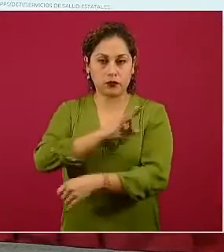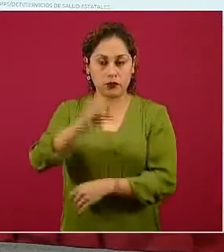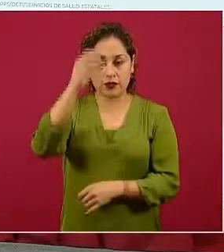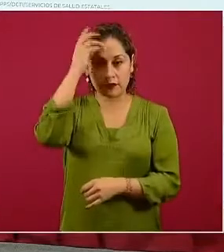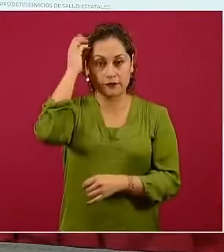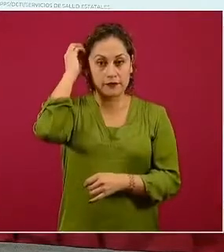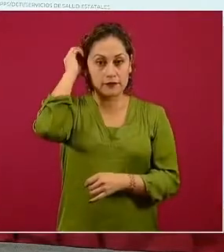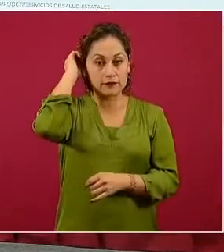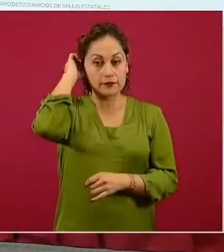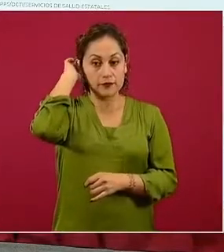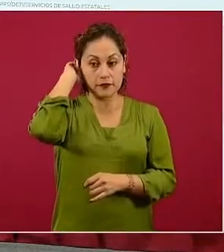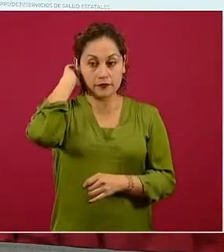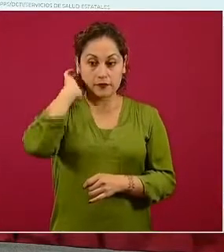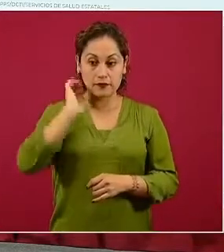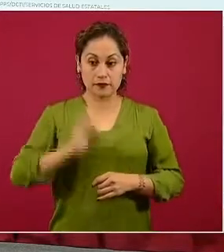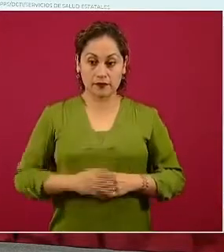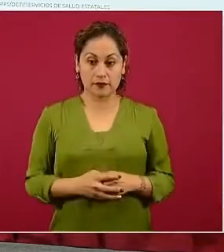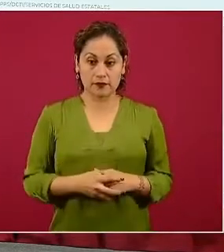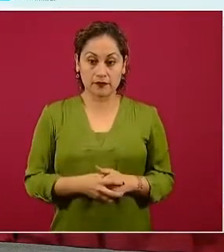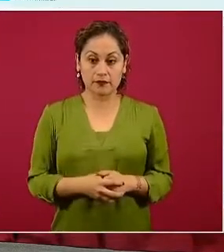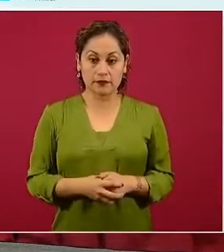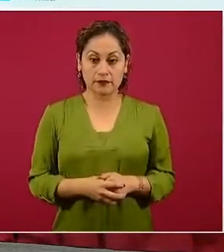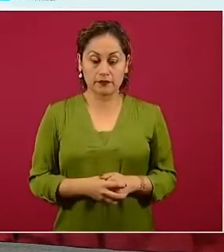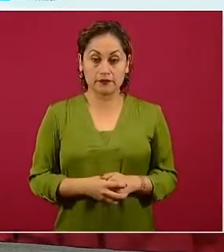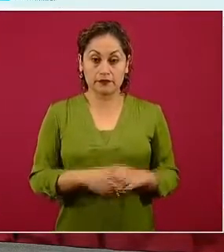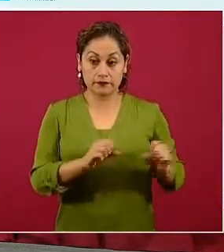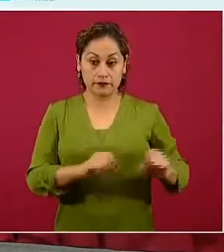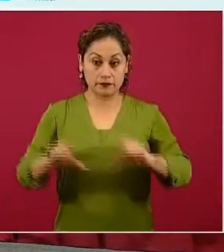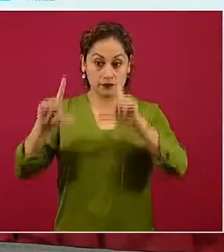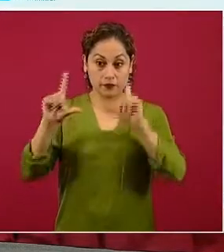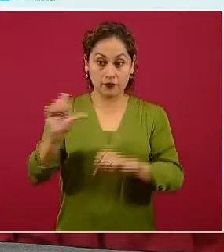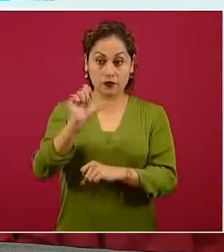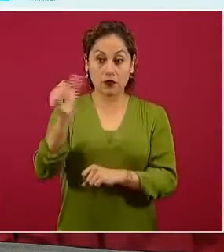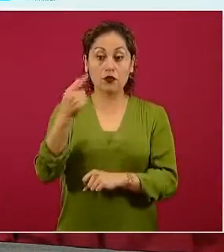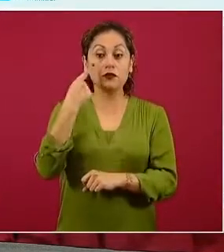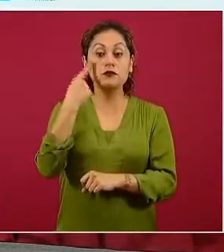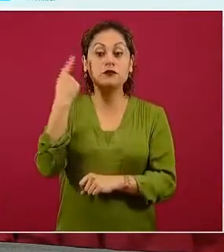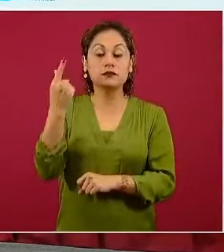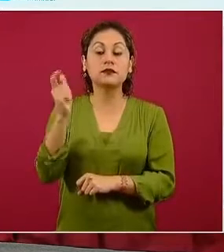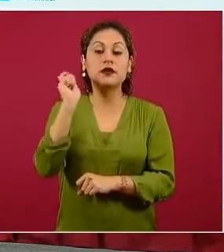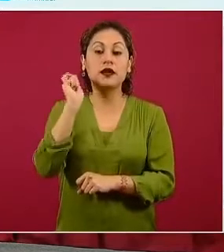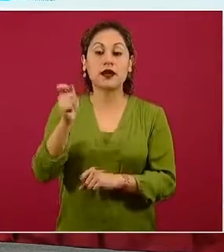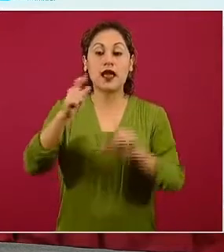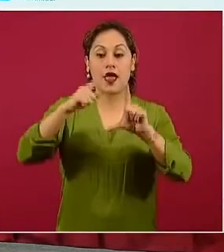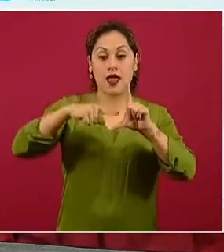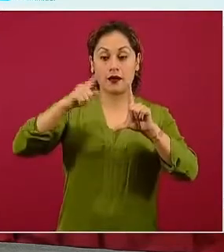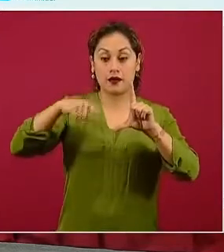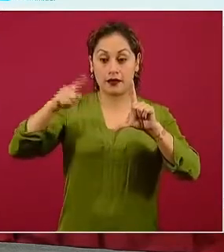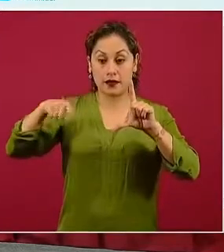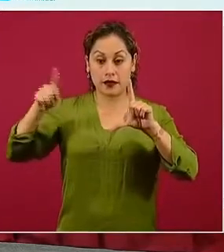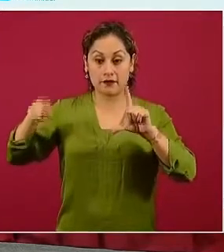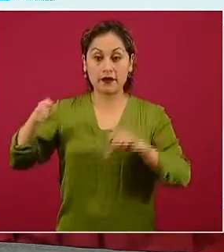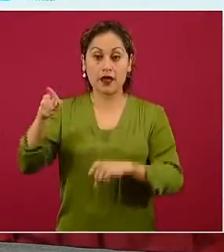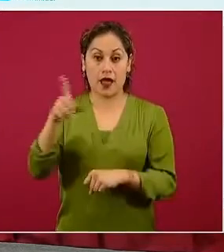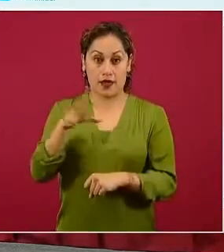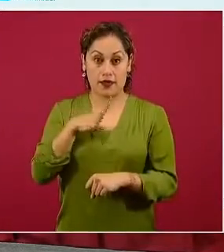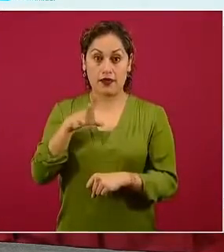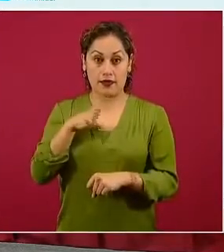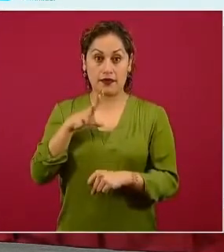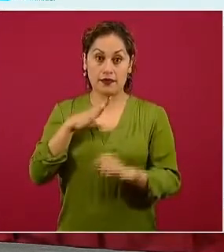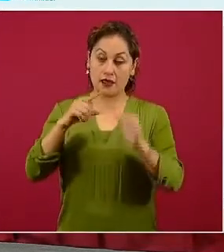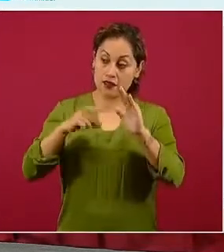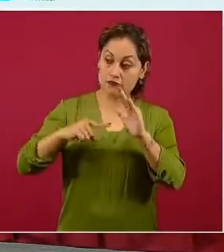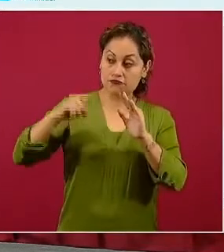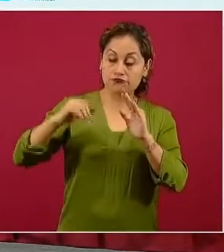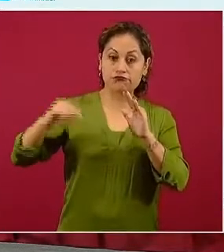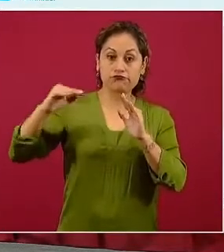siguiente diapositiva. Aquí tenemos ahora la gráfica en donde podemos ver la tendencia, una tendencia